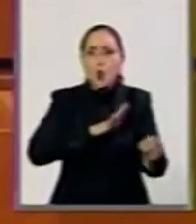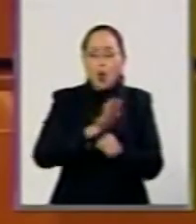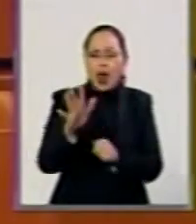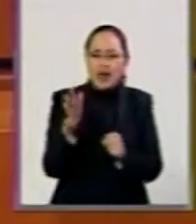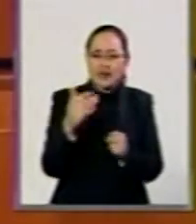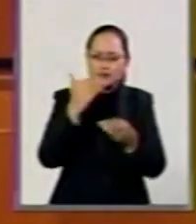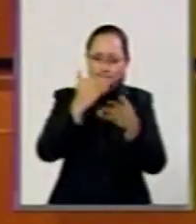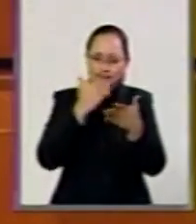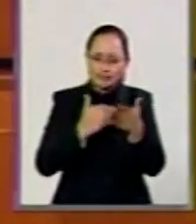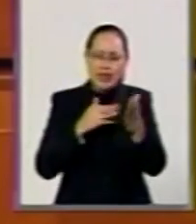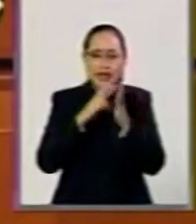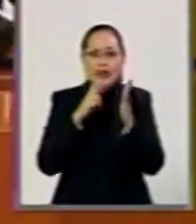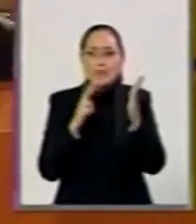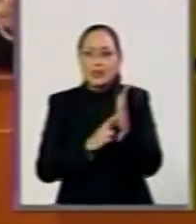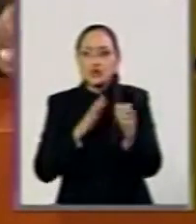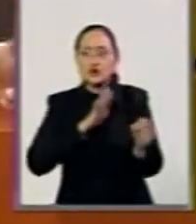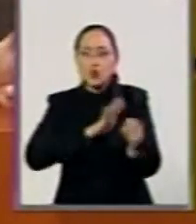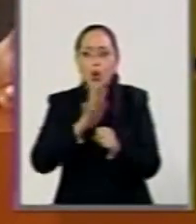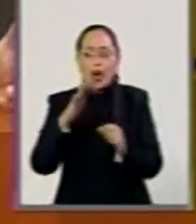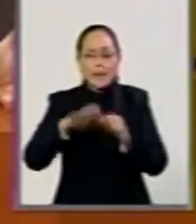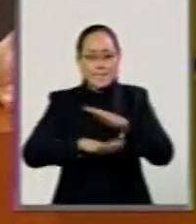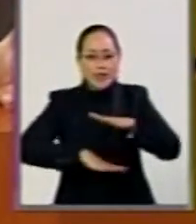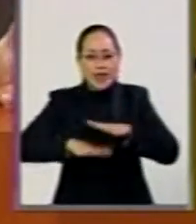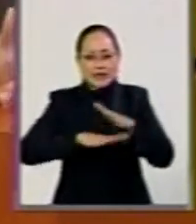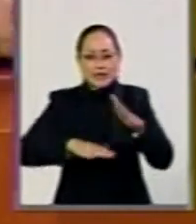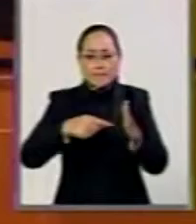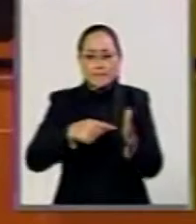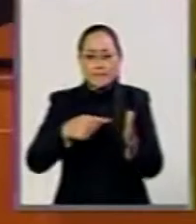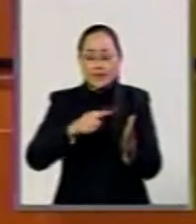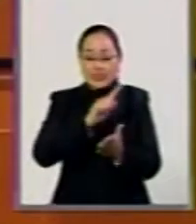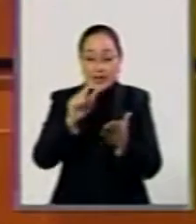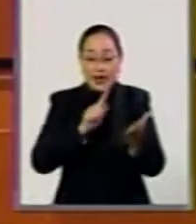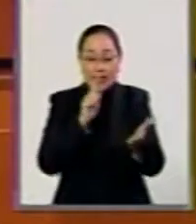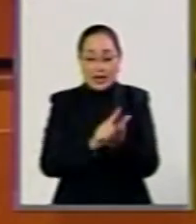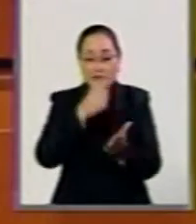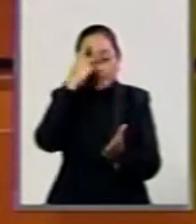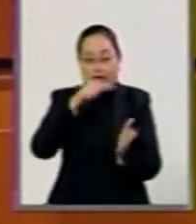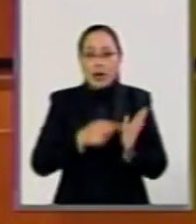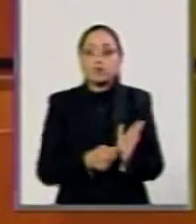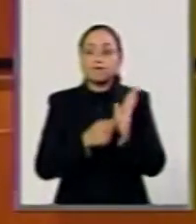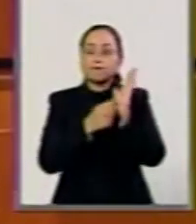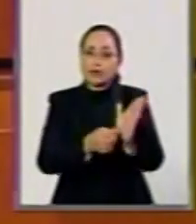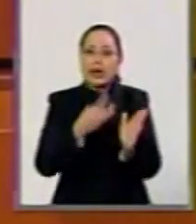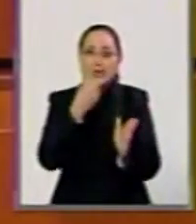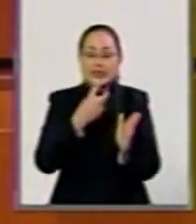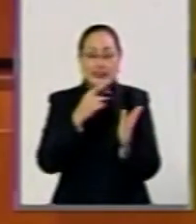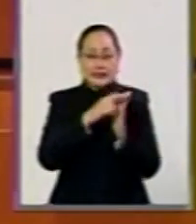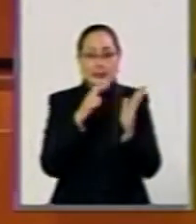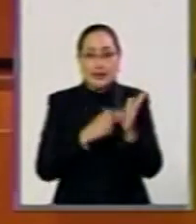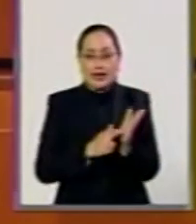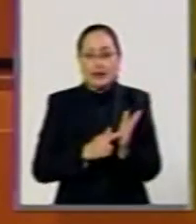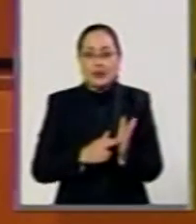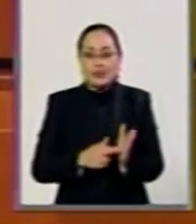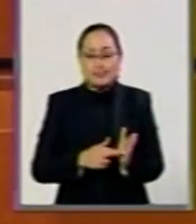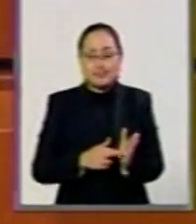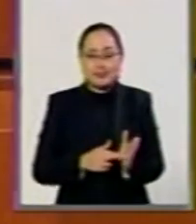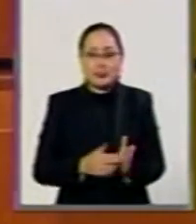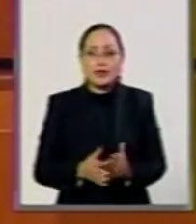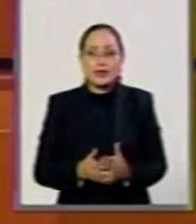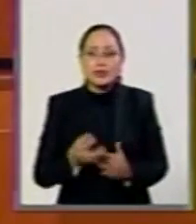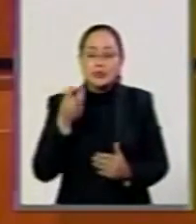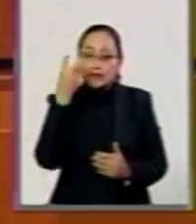criterios, cuál fue su interpretación de la ley para emitir estos lineamientos. Eso ya